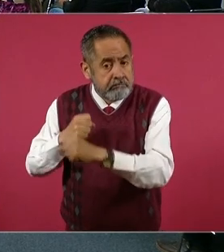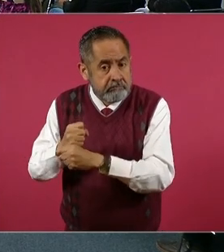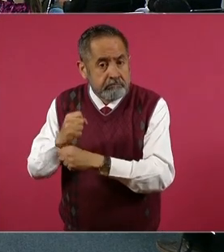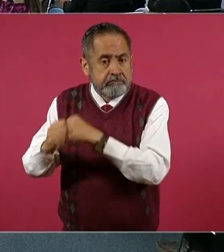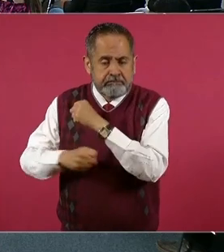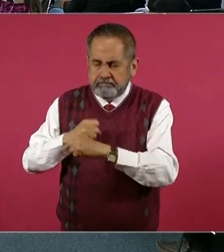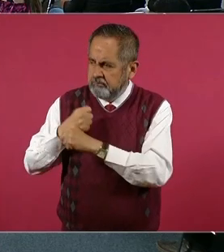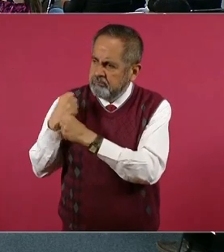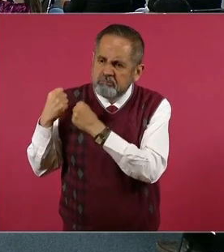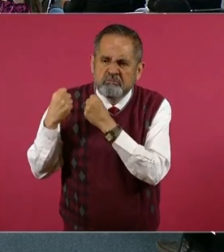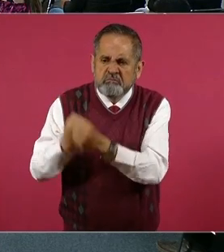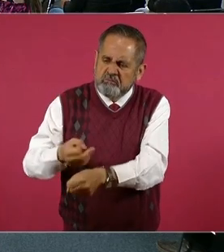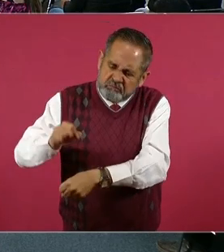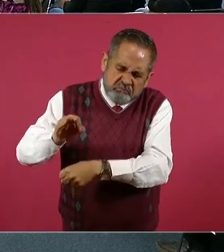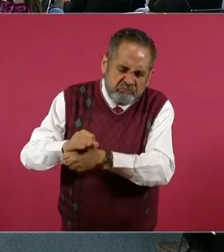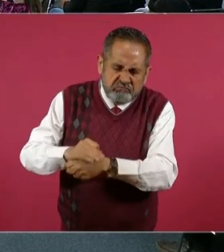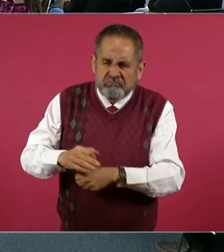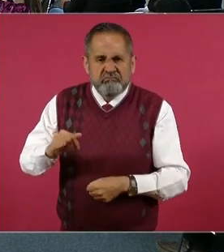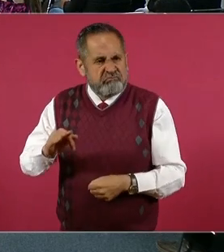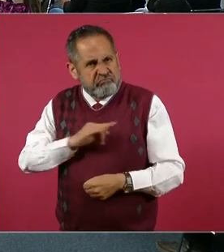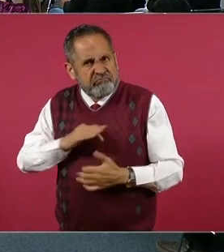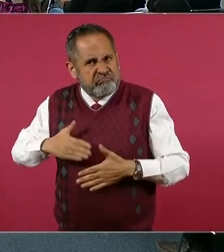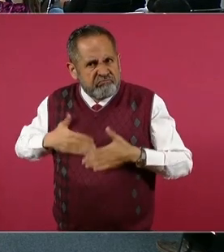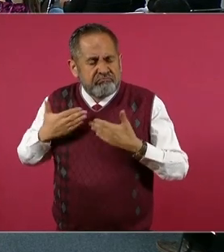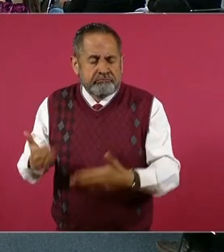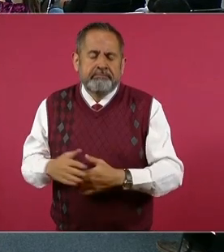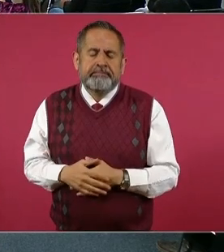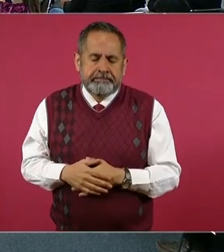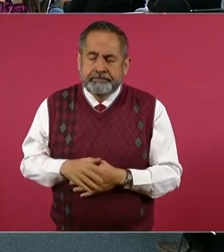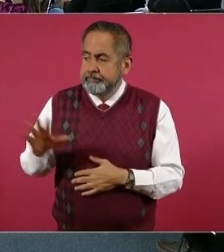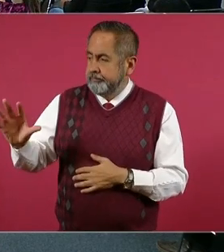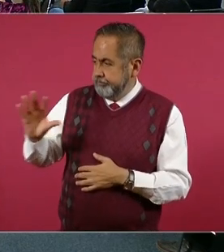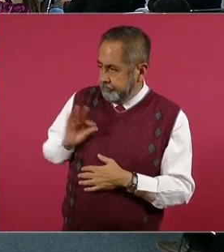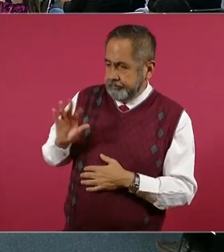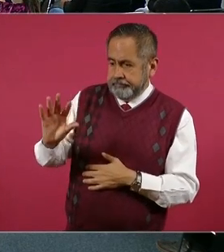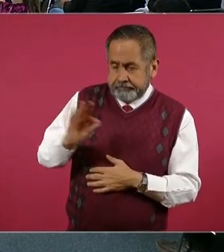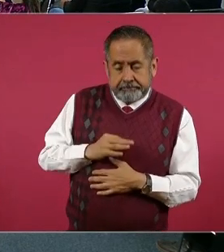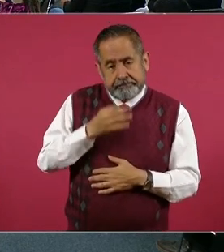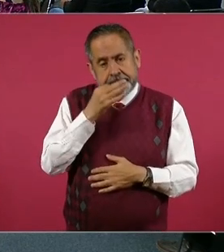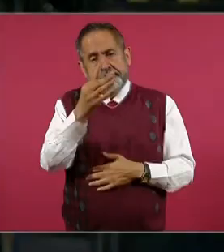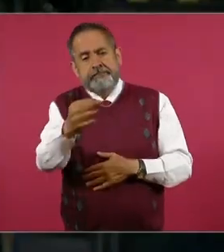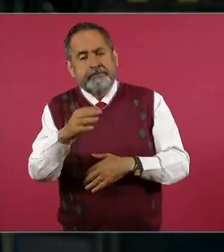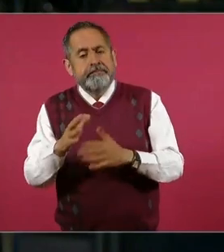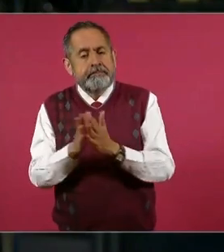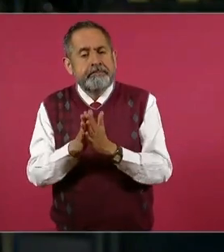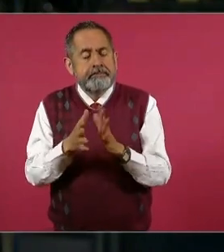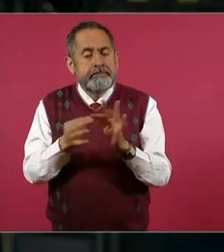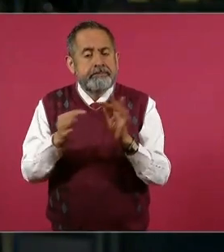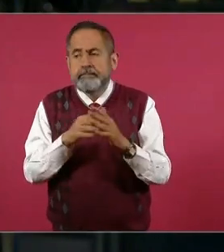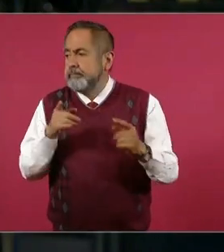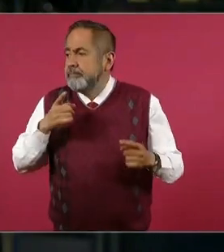extraordinaria fortaleza y fe en la justicia. En nombre de Jesús Martínez Aldana y Leoncio Salinas Romero